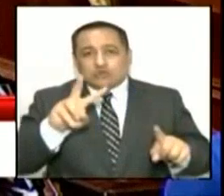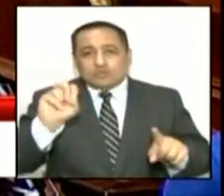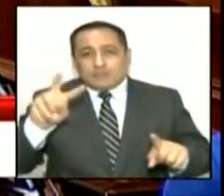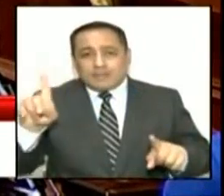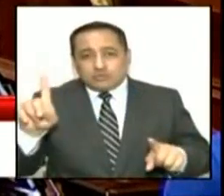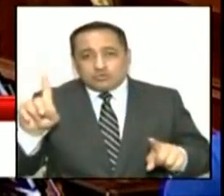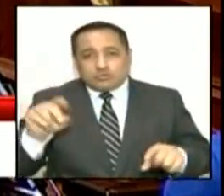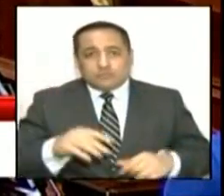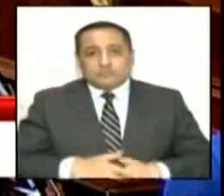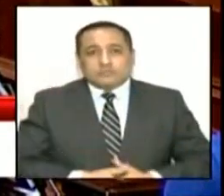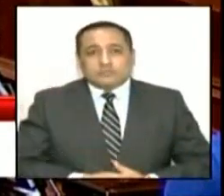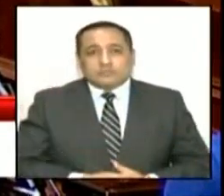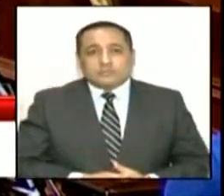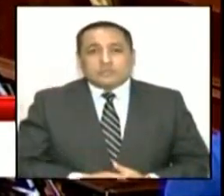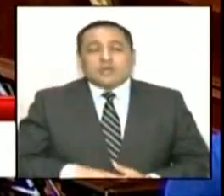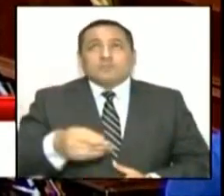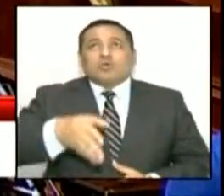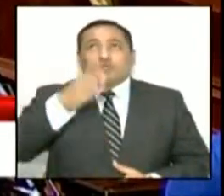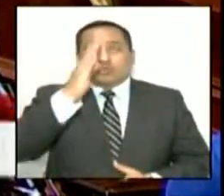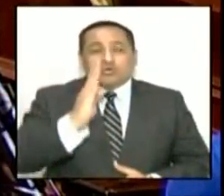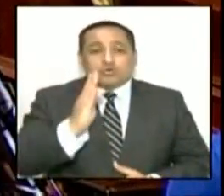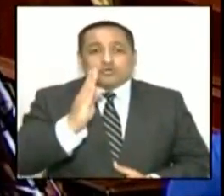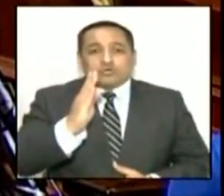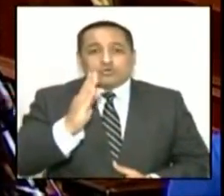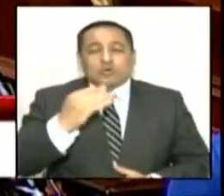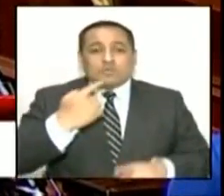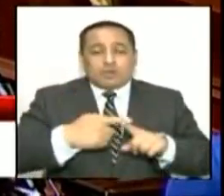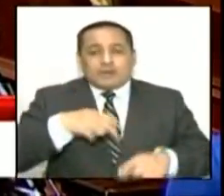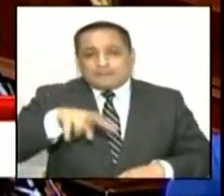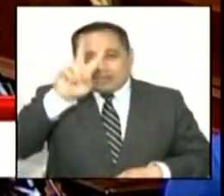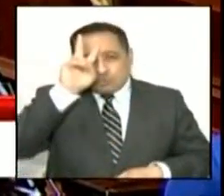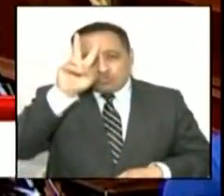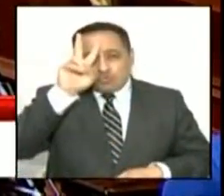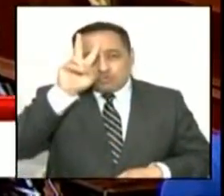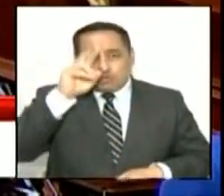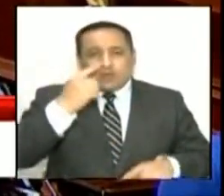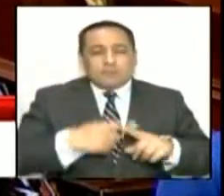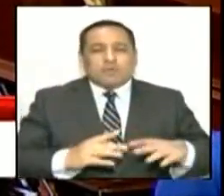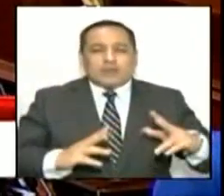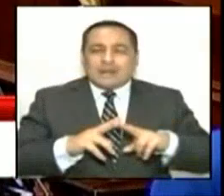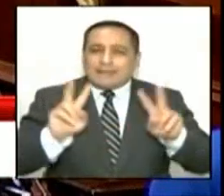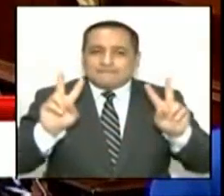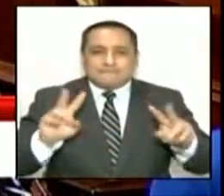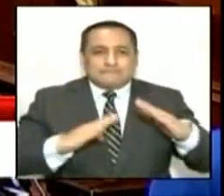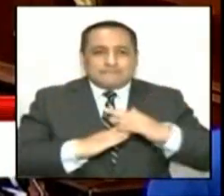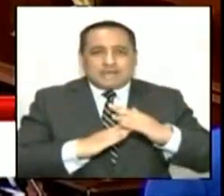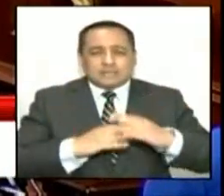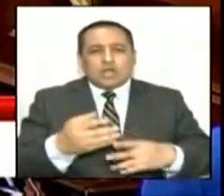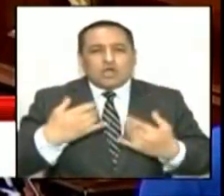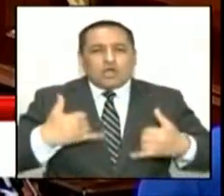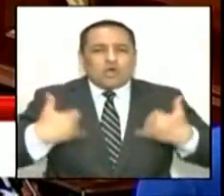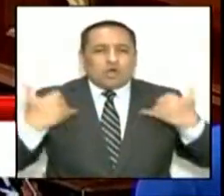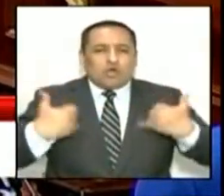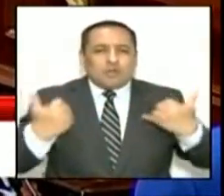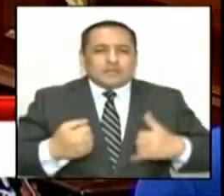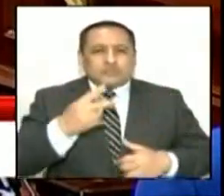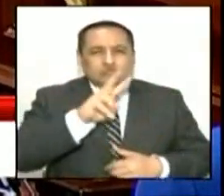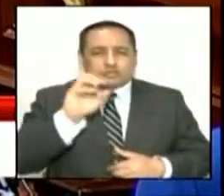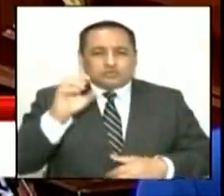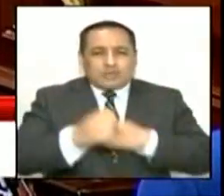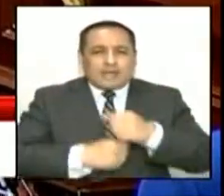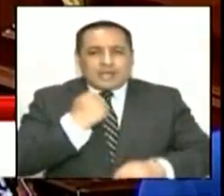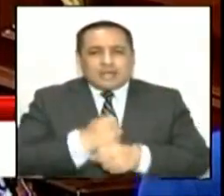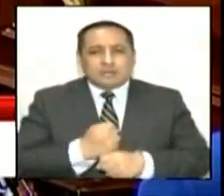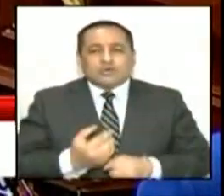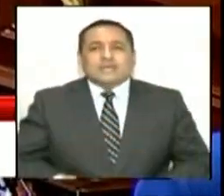2020-2021? Por Dios, por la patria, por la paz, por los jóvenes del Bicentenario y por el legado